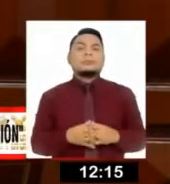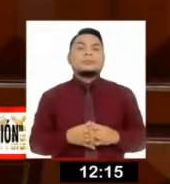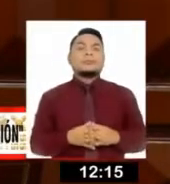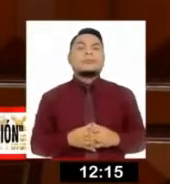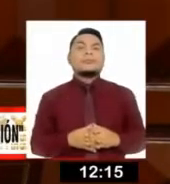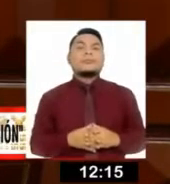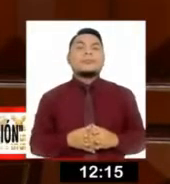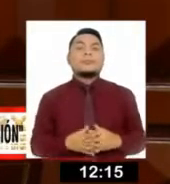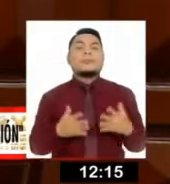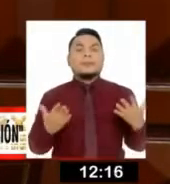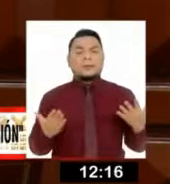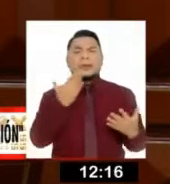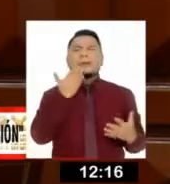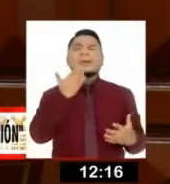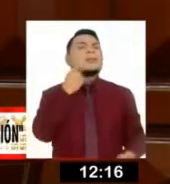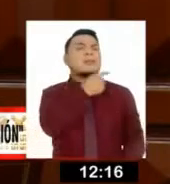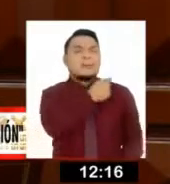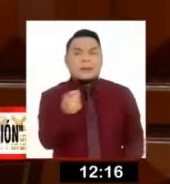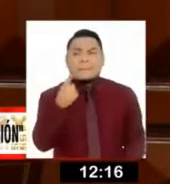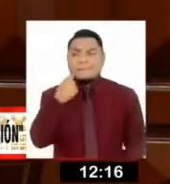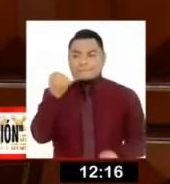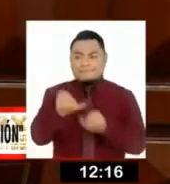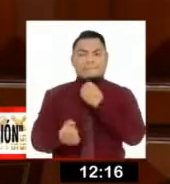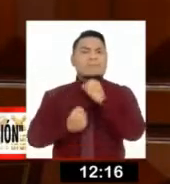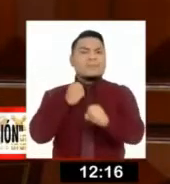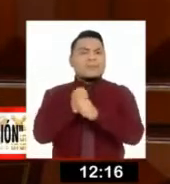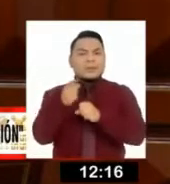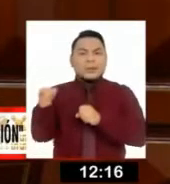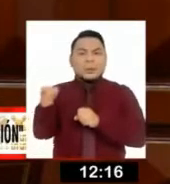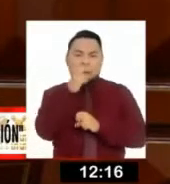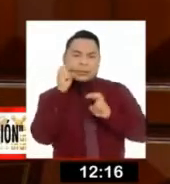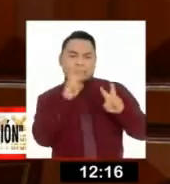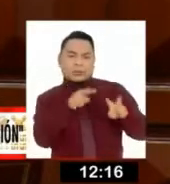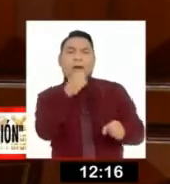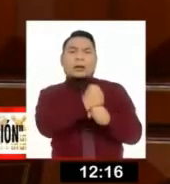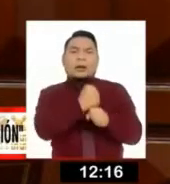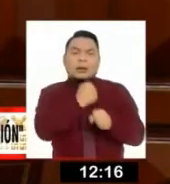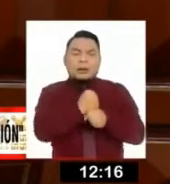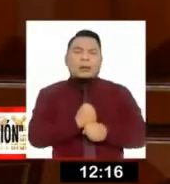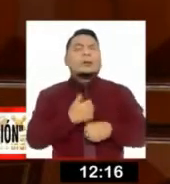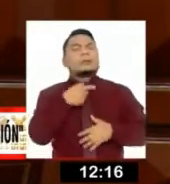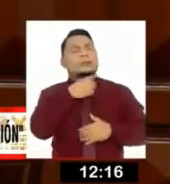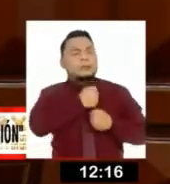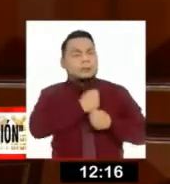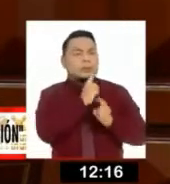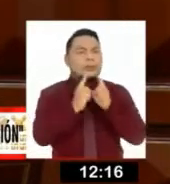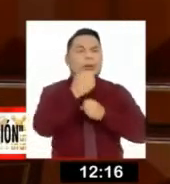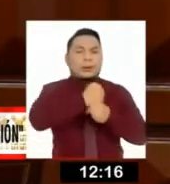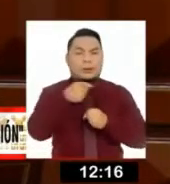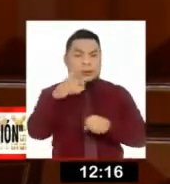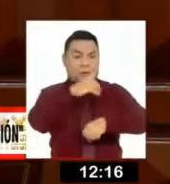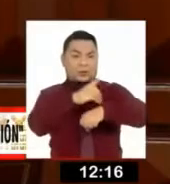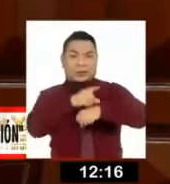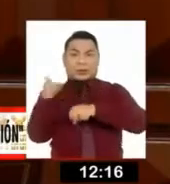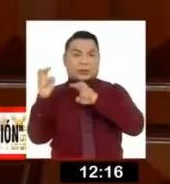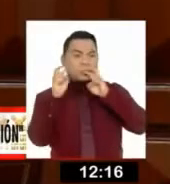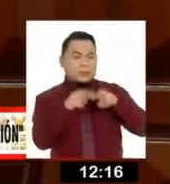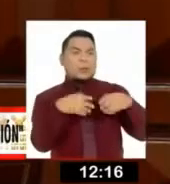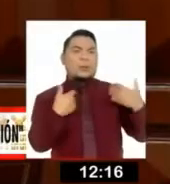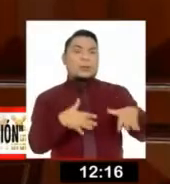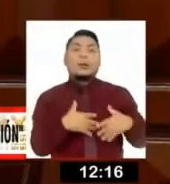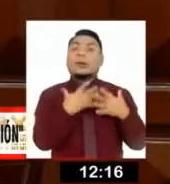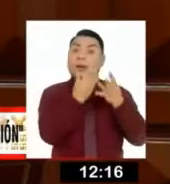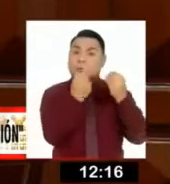¿Quién no se conmovió durante este último año con su esfuerzo y sacrificio? Cientos han fallecido durante